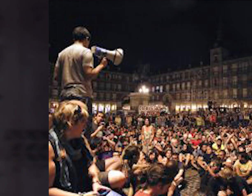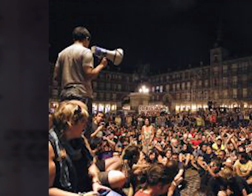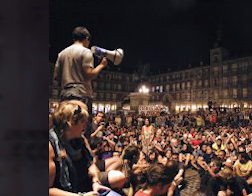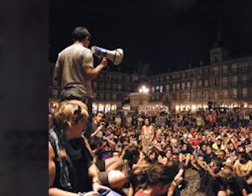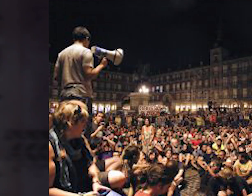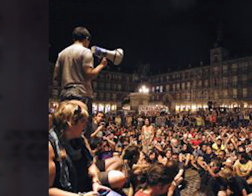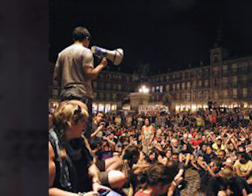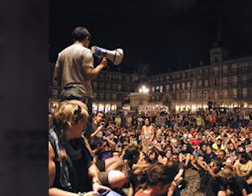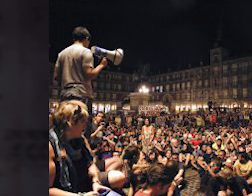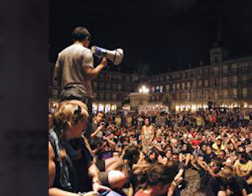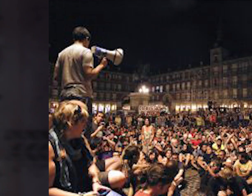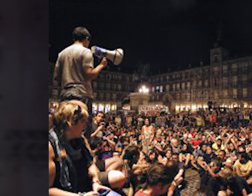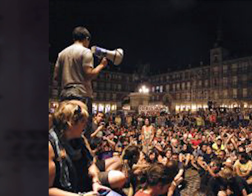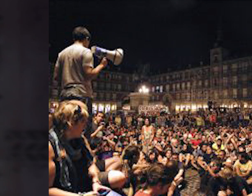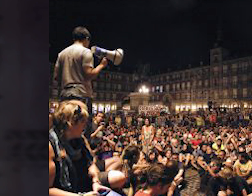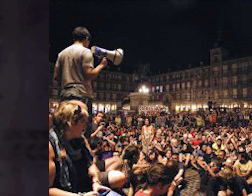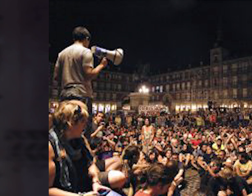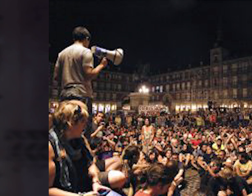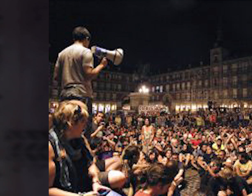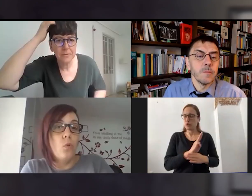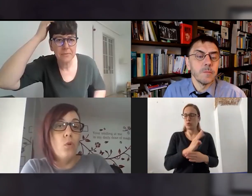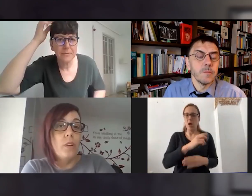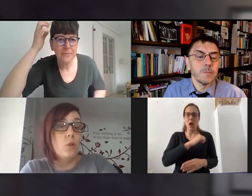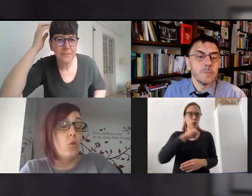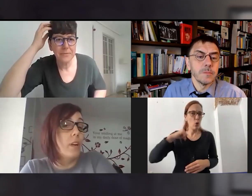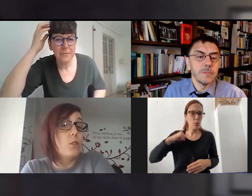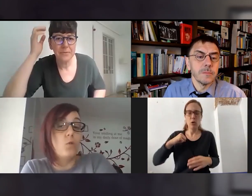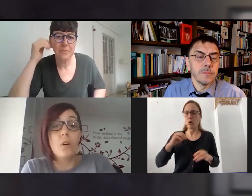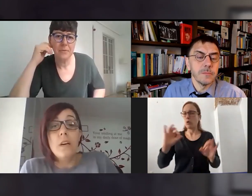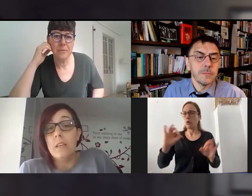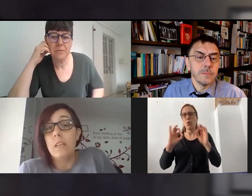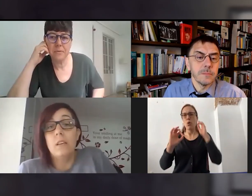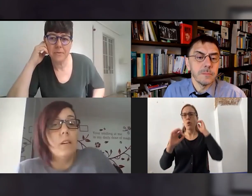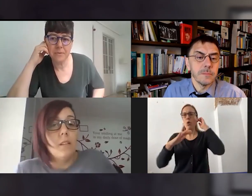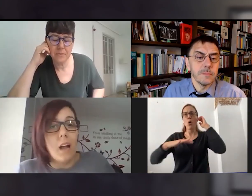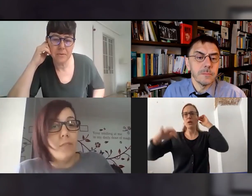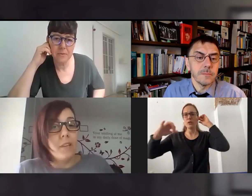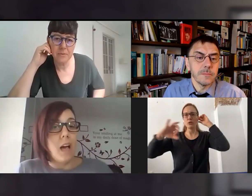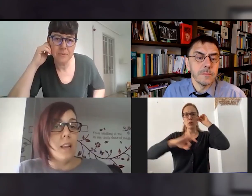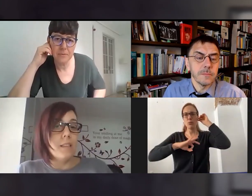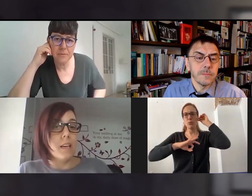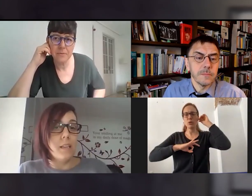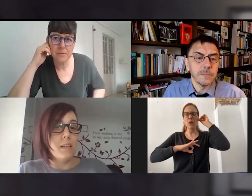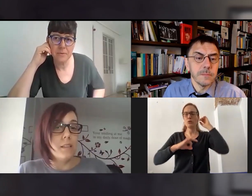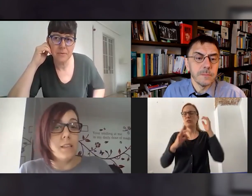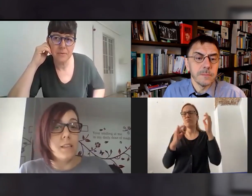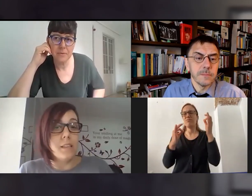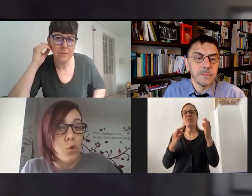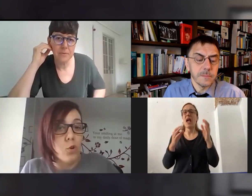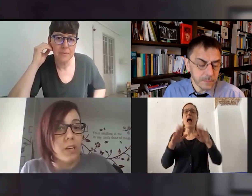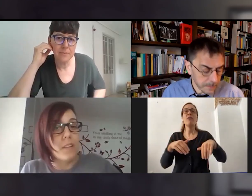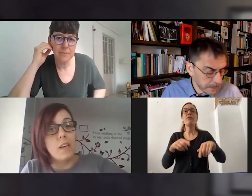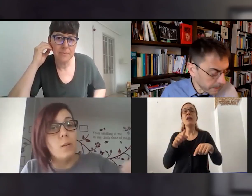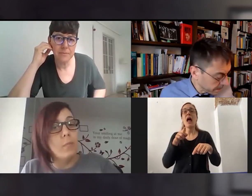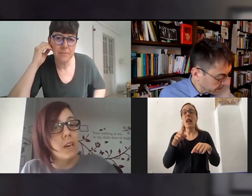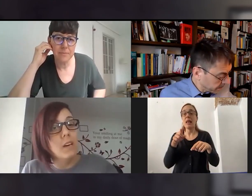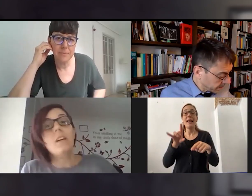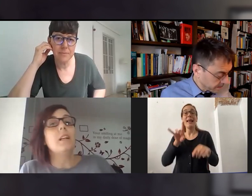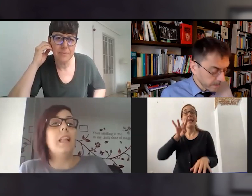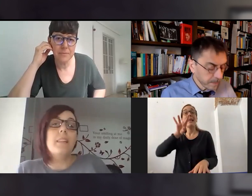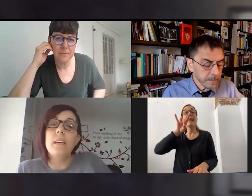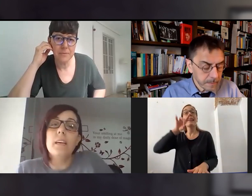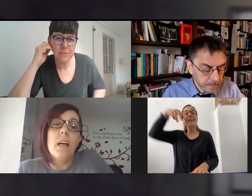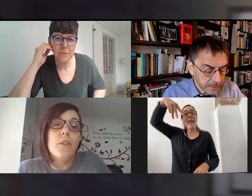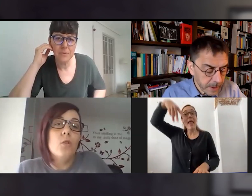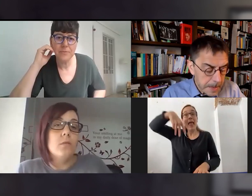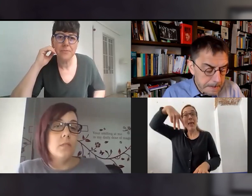los parlamentos, tanto autonómicos como del Congreso, y al final estalló el 15M,